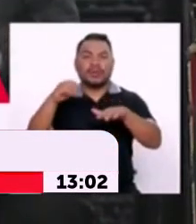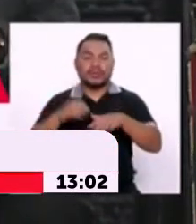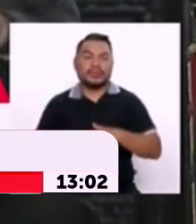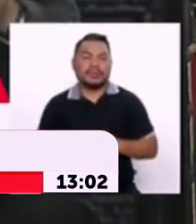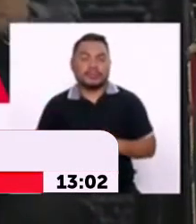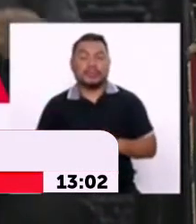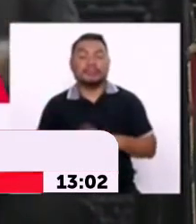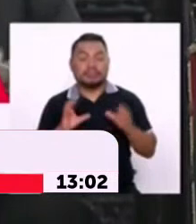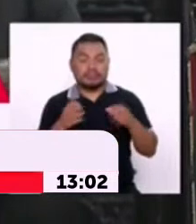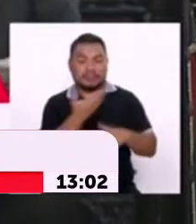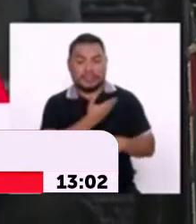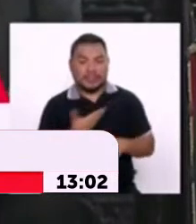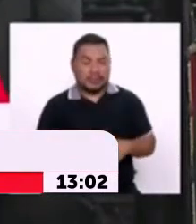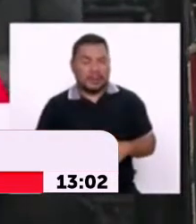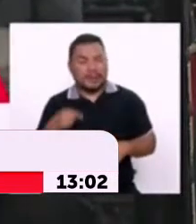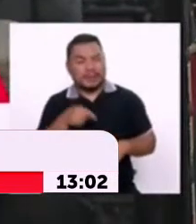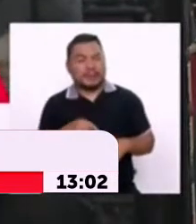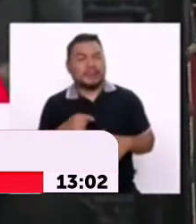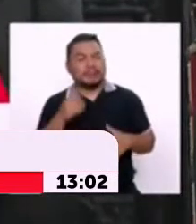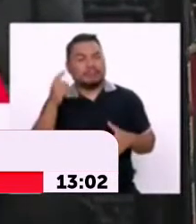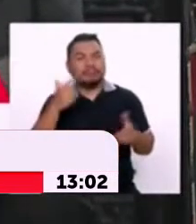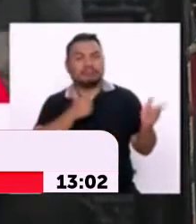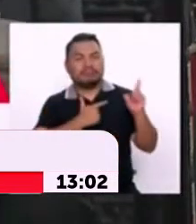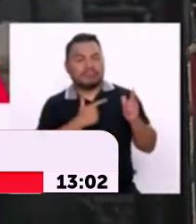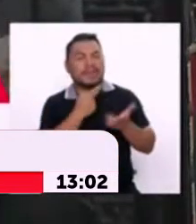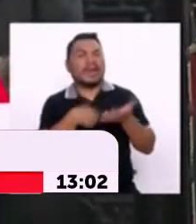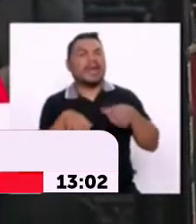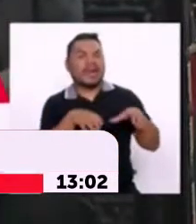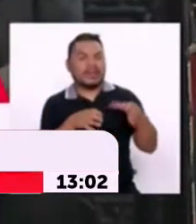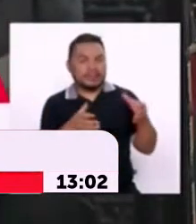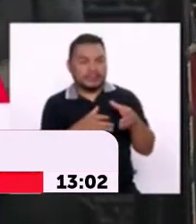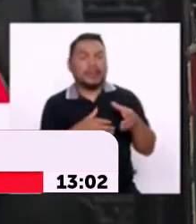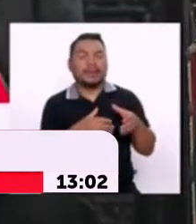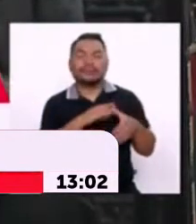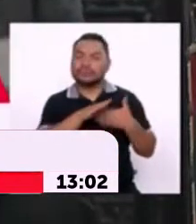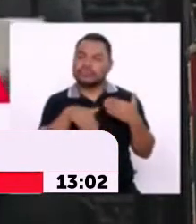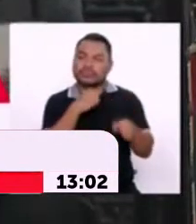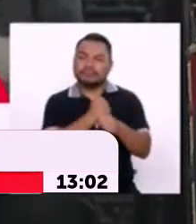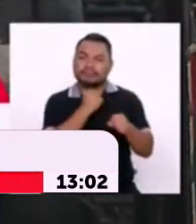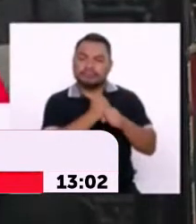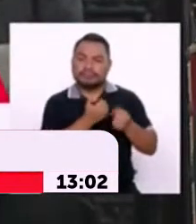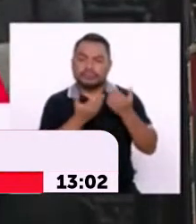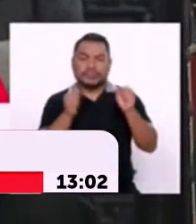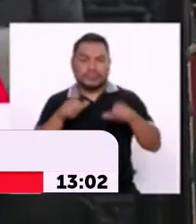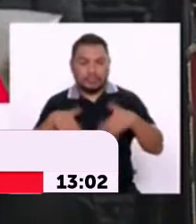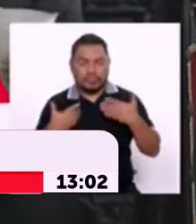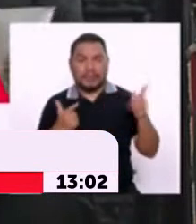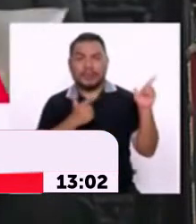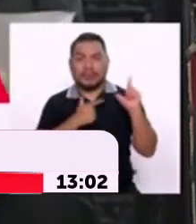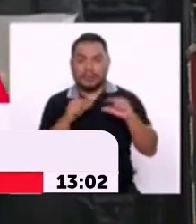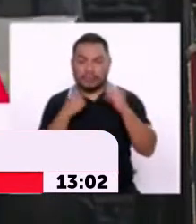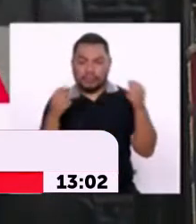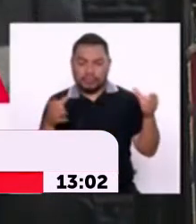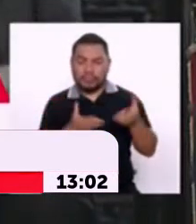sector defensa, a través de las Fuerzas Armadas, dispuso toda la logística y capacidades militares al servicio